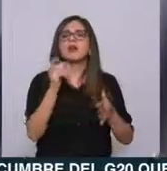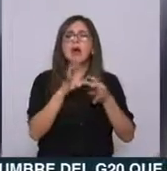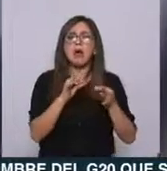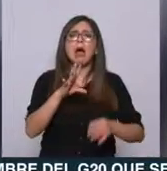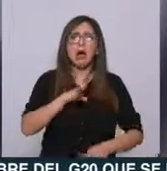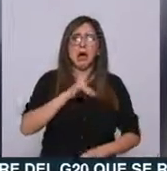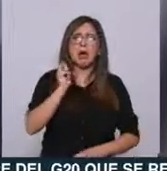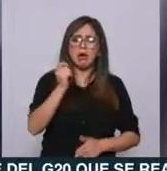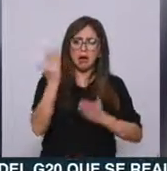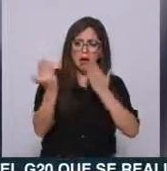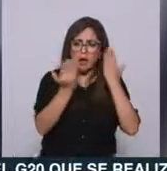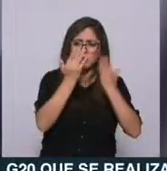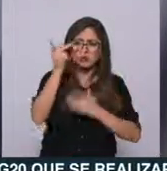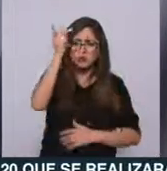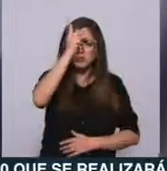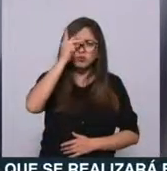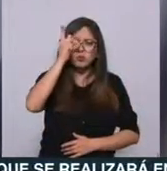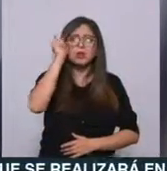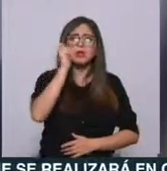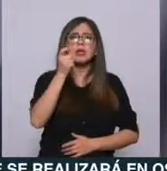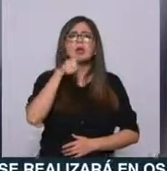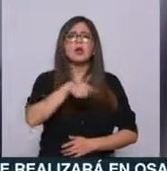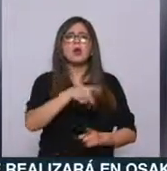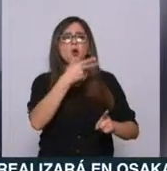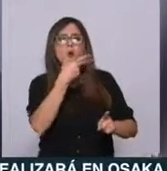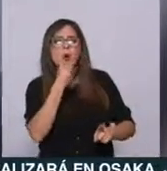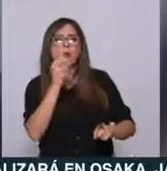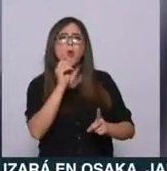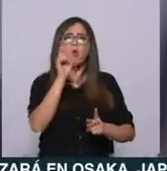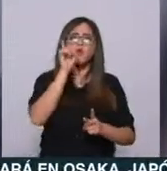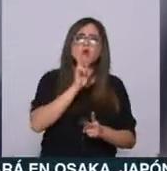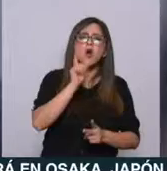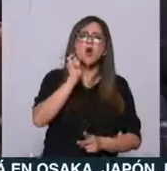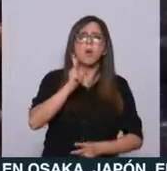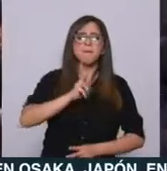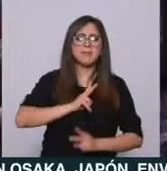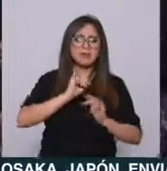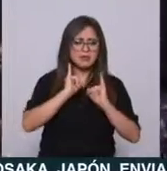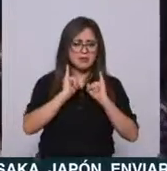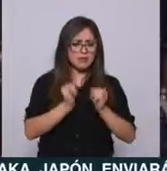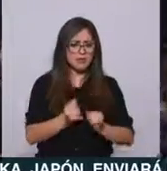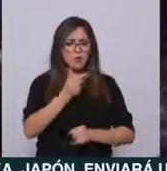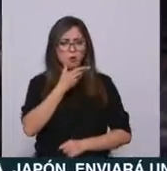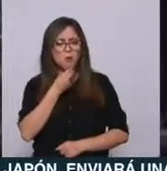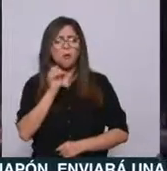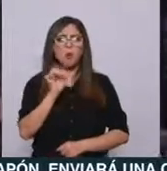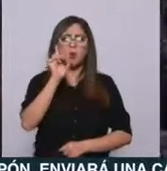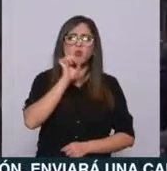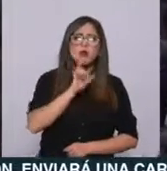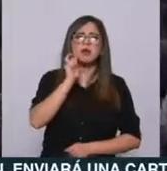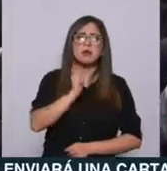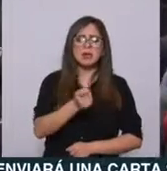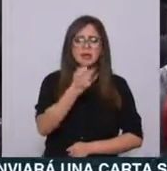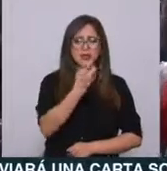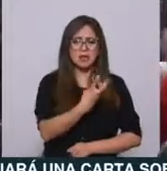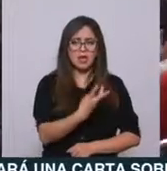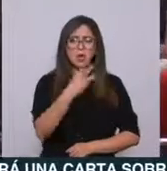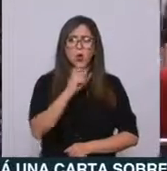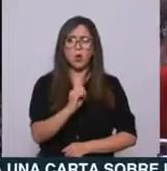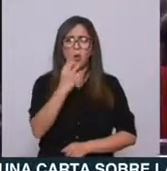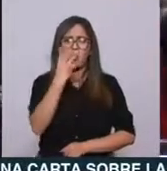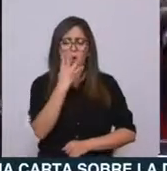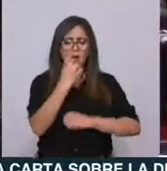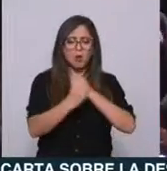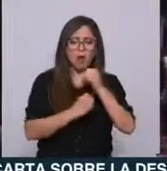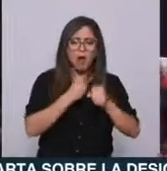estudios psicológicos que determinan que la preferencia sexual o la identidad sexogenérica de los menores de edad es en los primeros 3 o 4 años de edad y